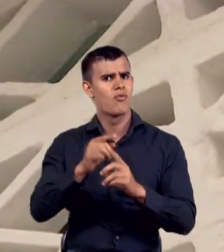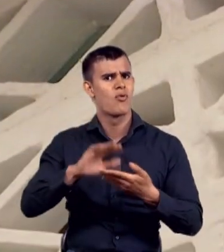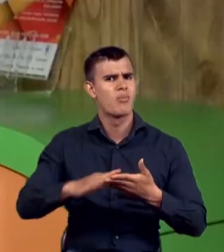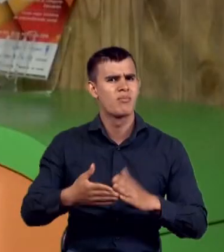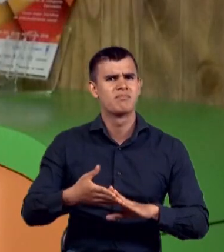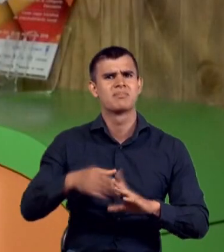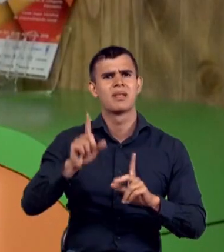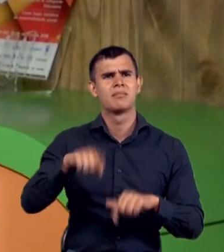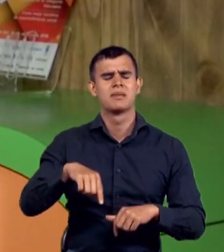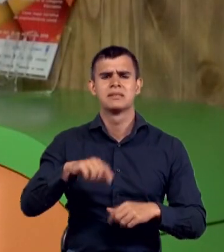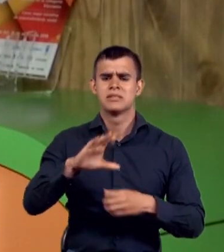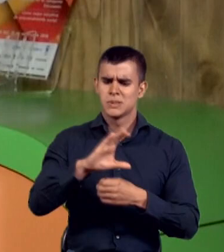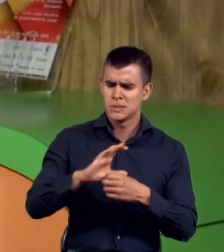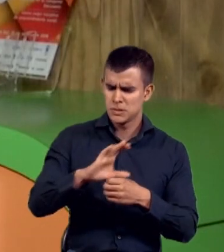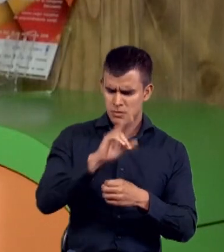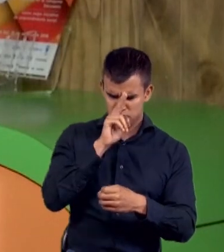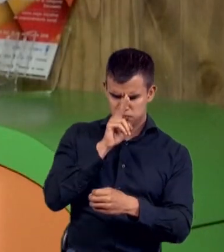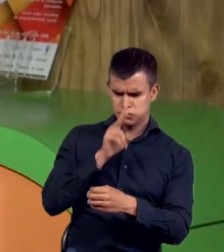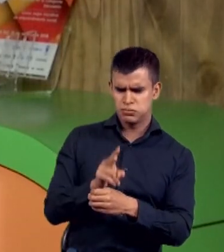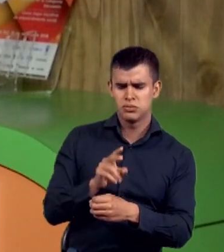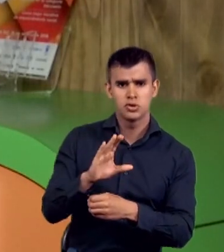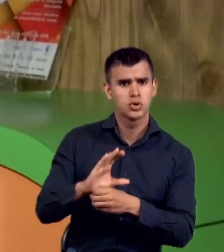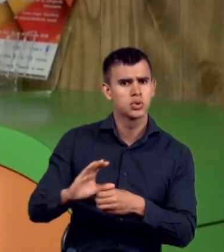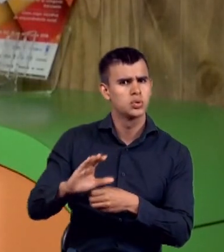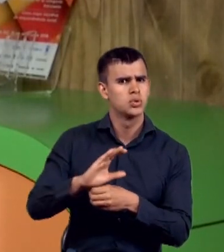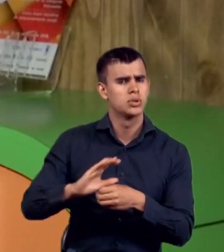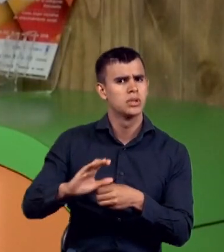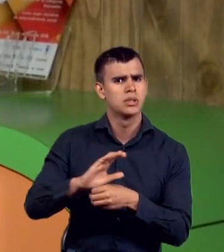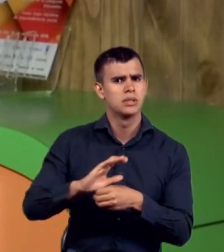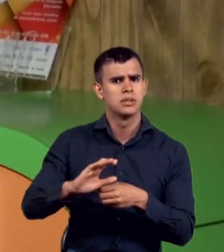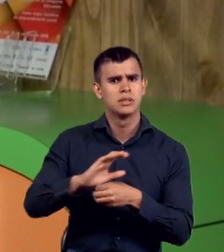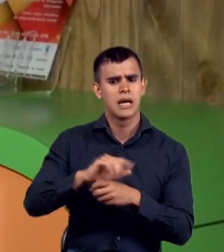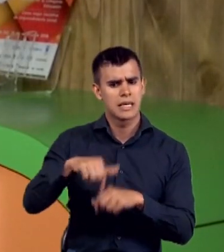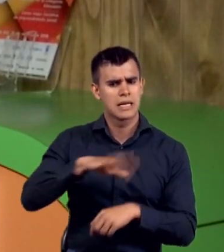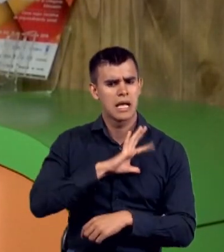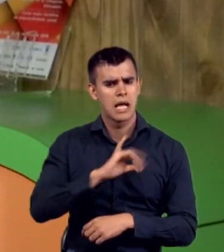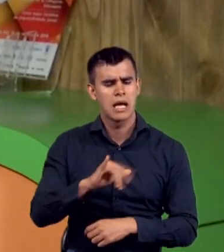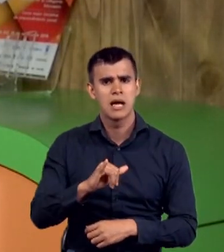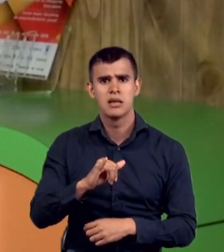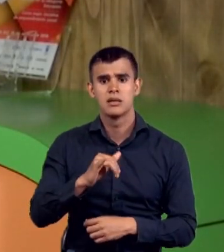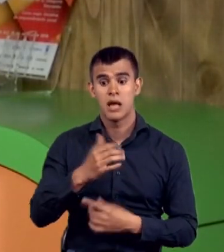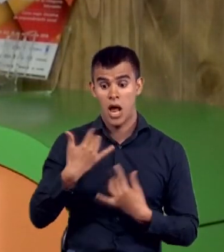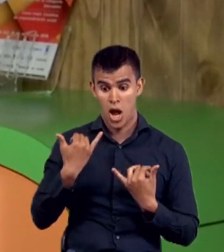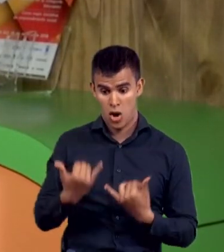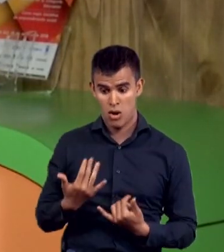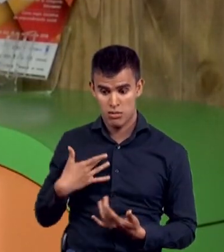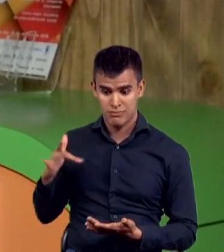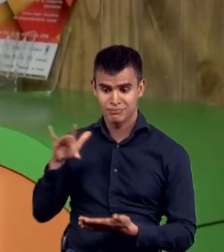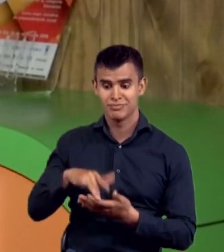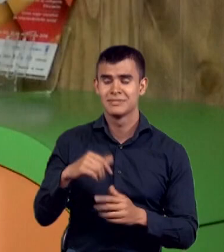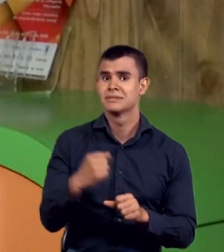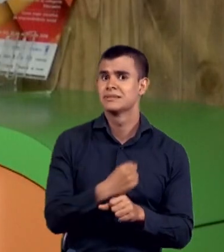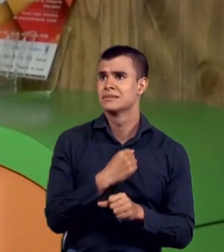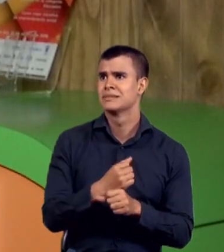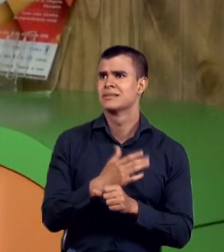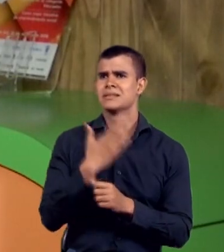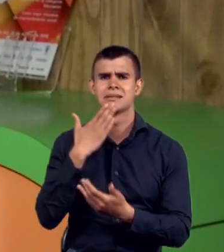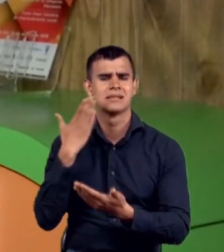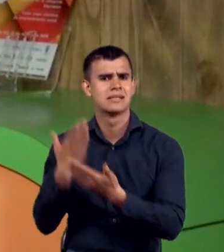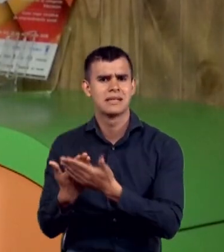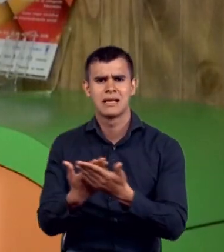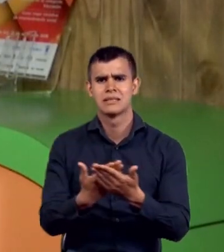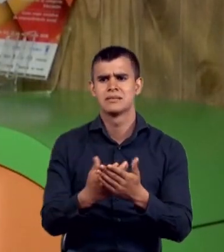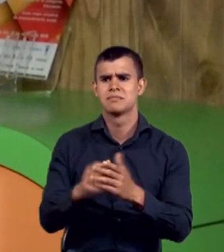comunitaria o de ciudadanía también, porque muchas personas estamos aquí hoy gracias al apoyo